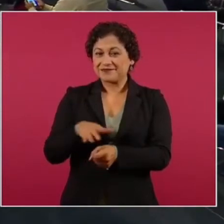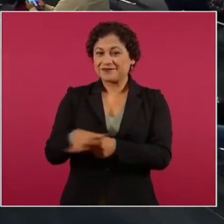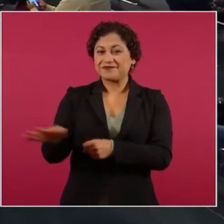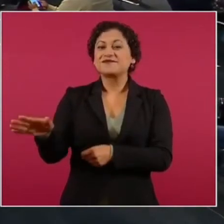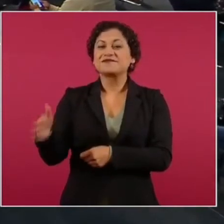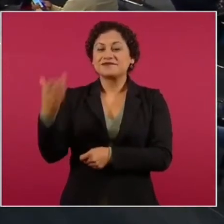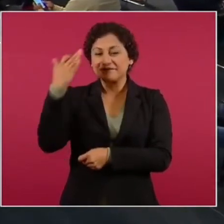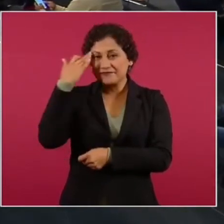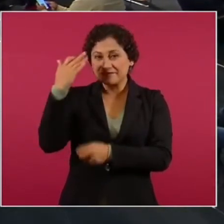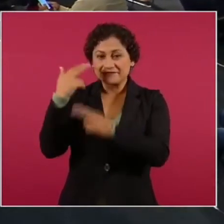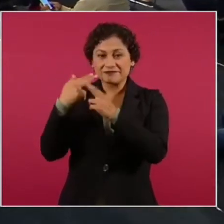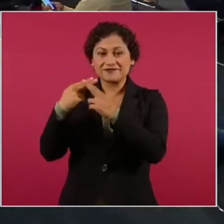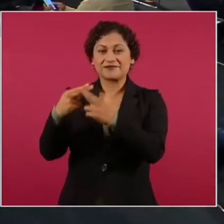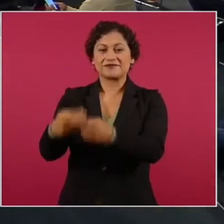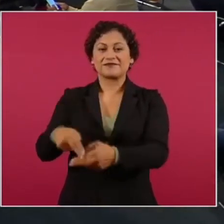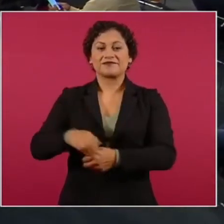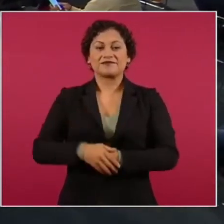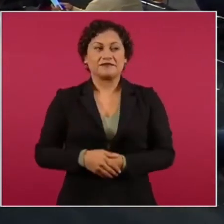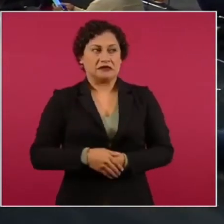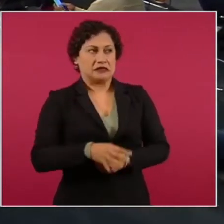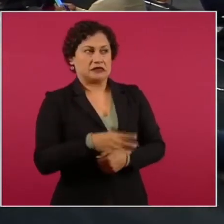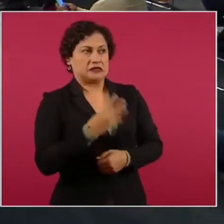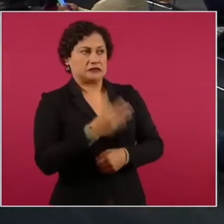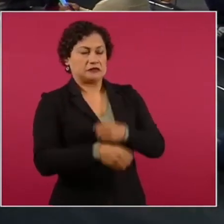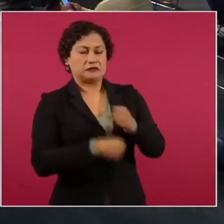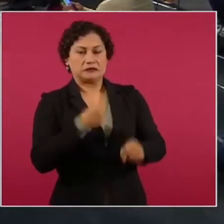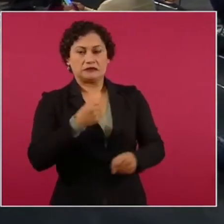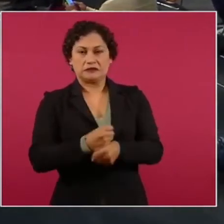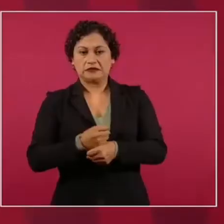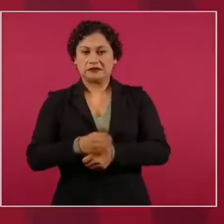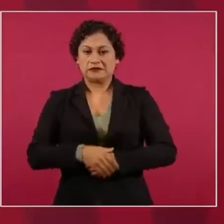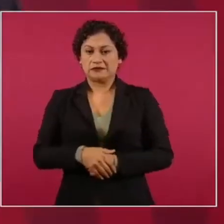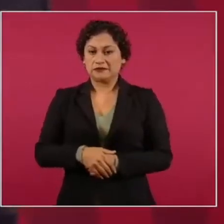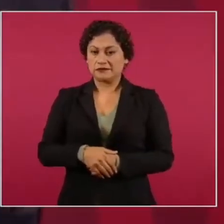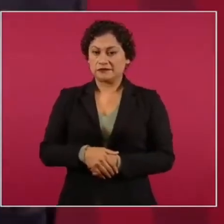¿Cuánto tiempo lleva? Va para 14 años.